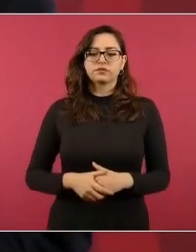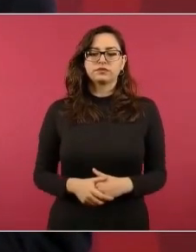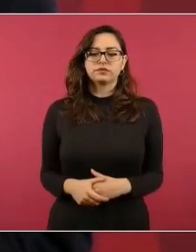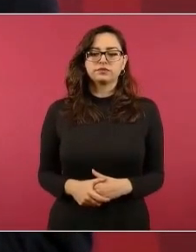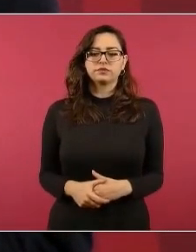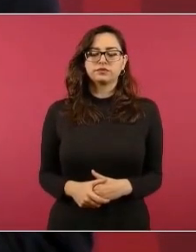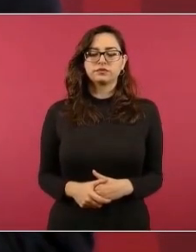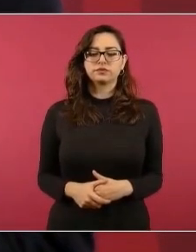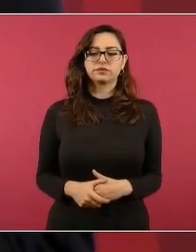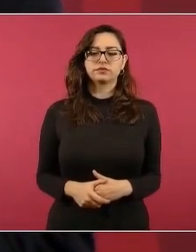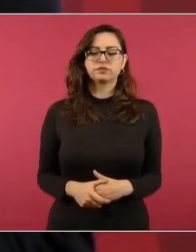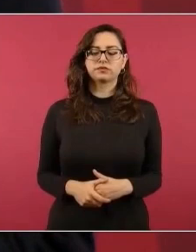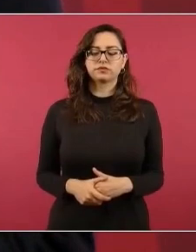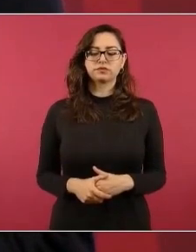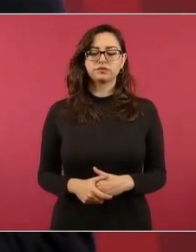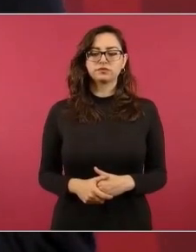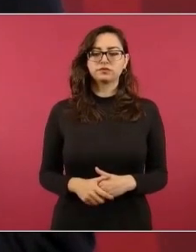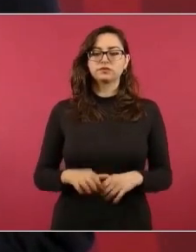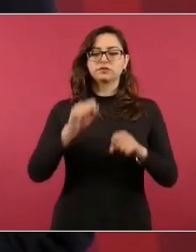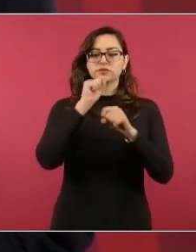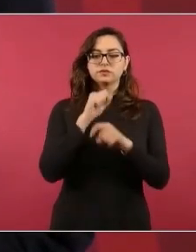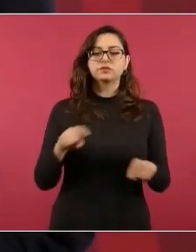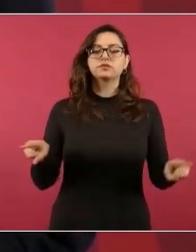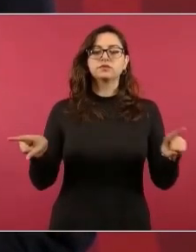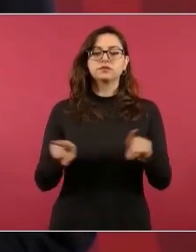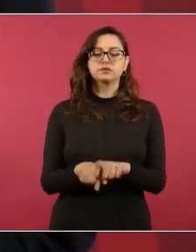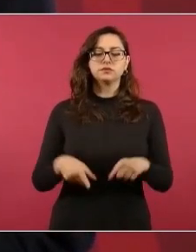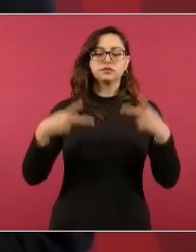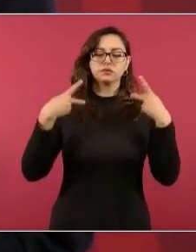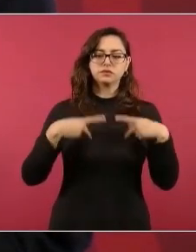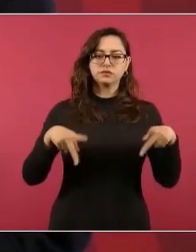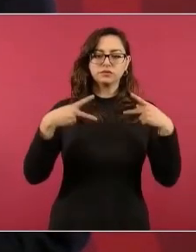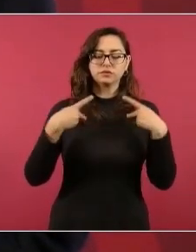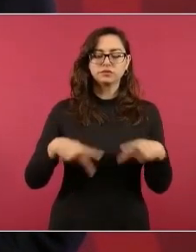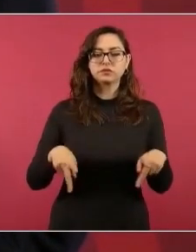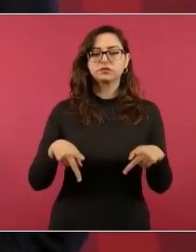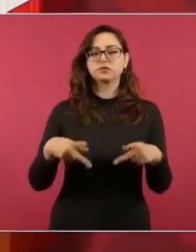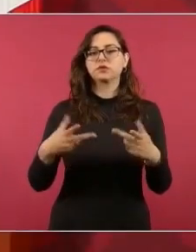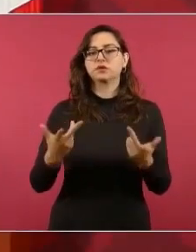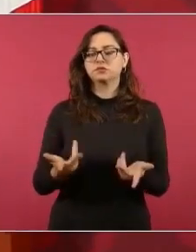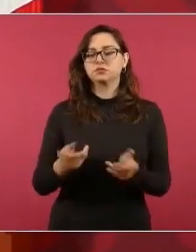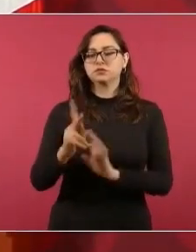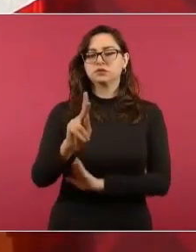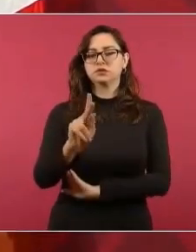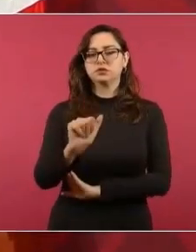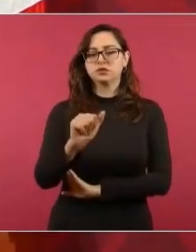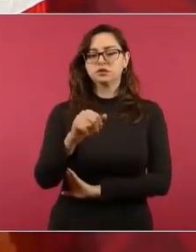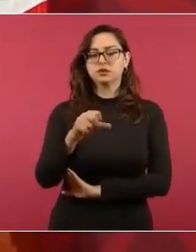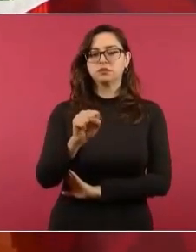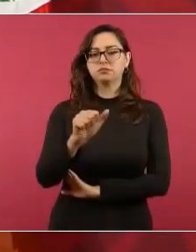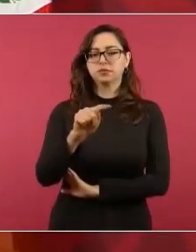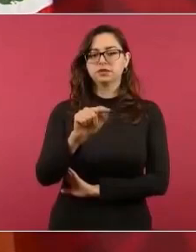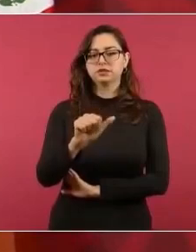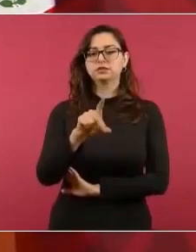a las víctimas familiares de pasta de concho.